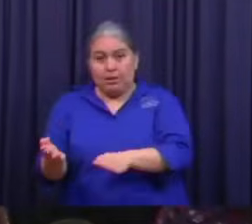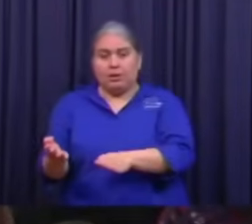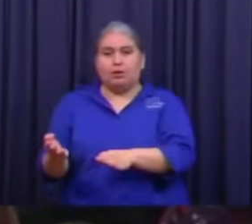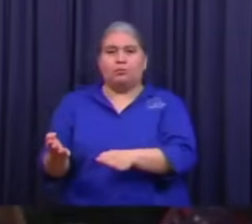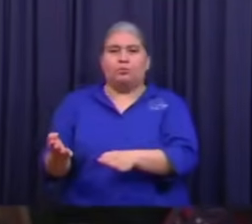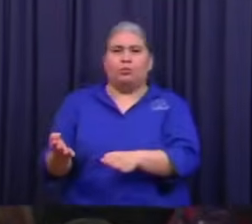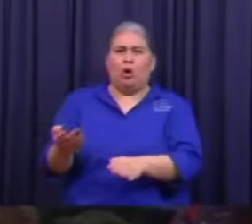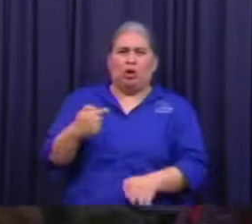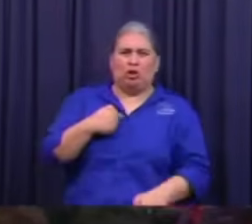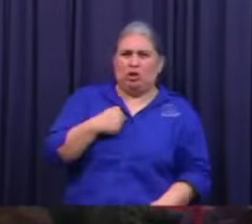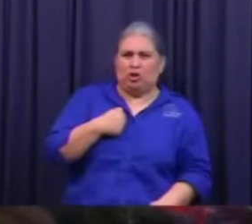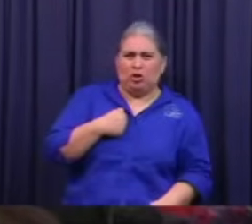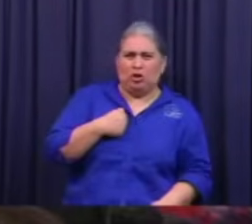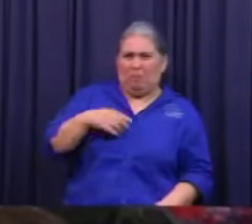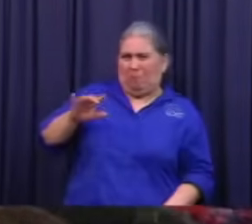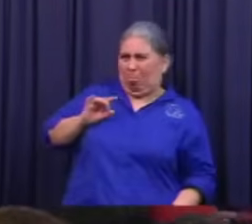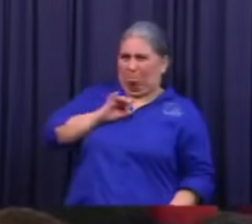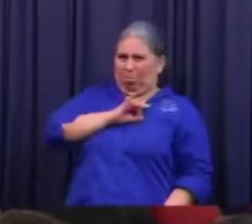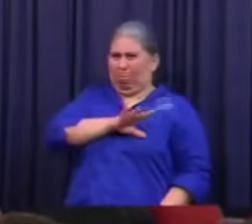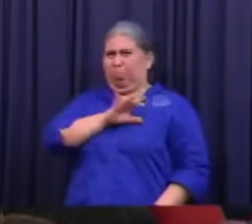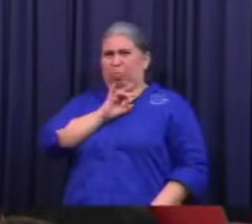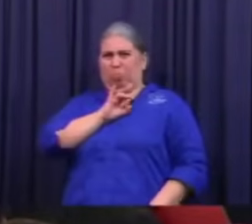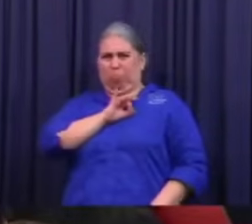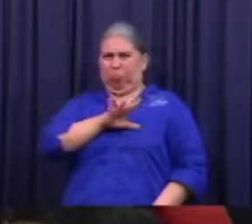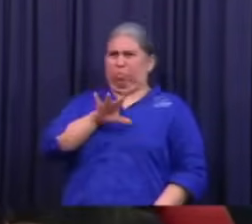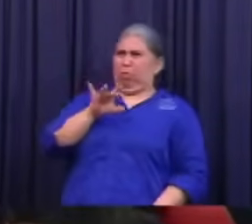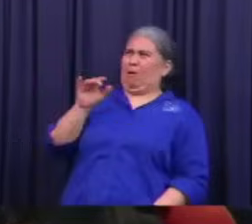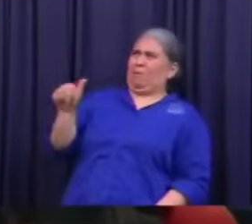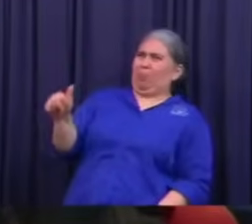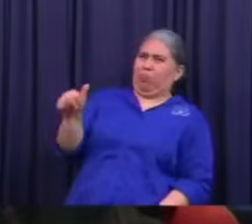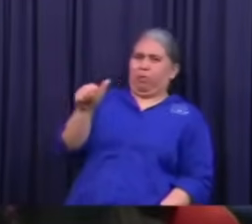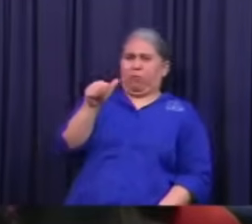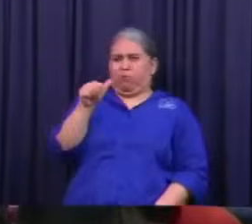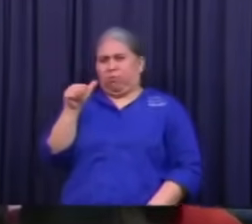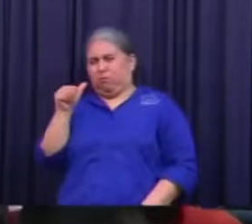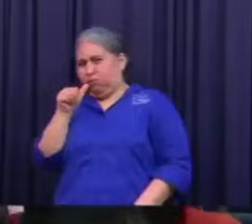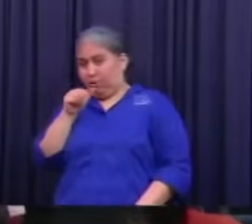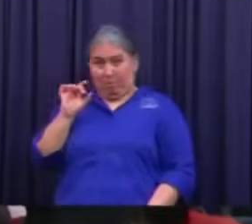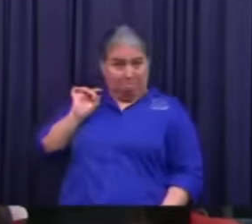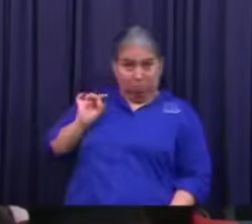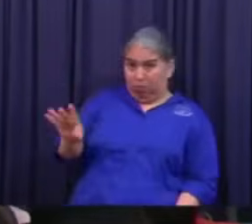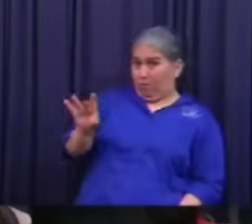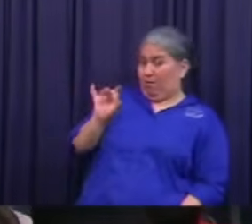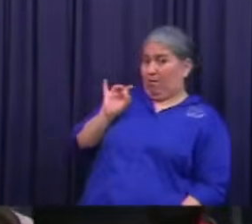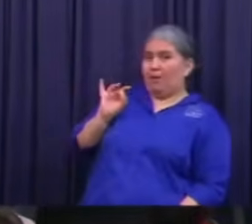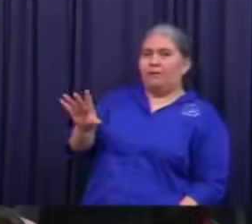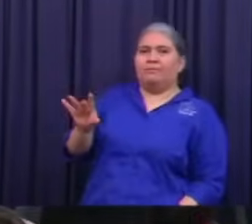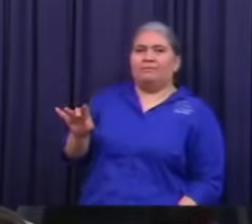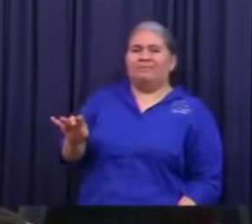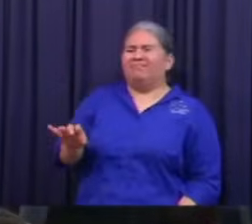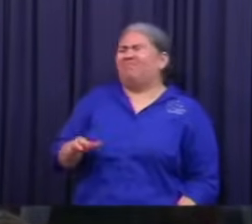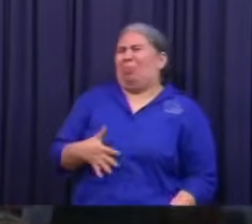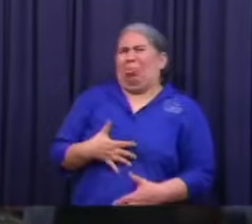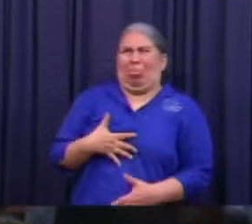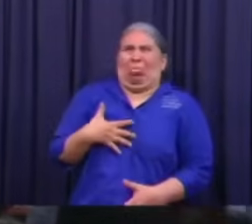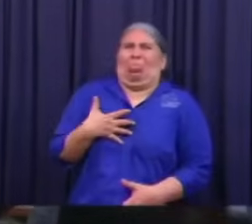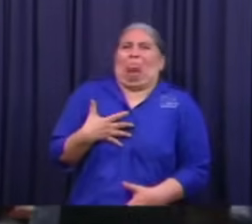aborrecí el guaro pero así de aborrecer así de